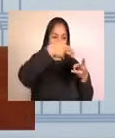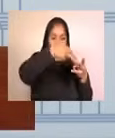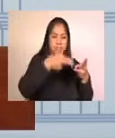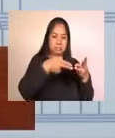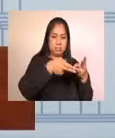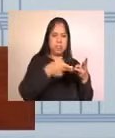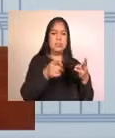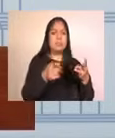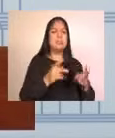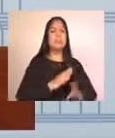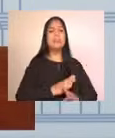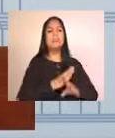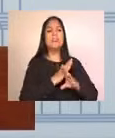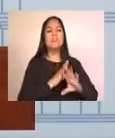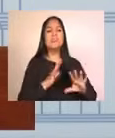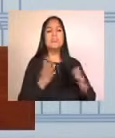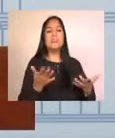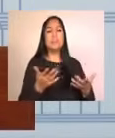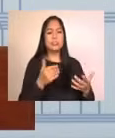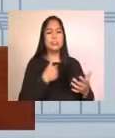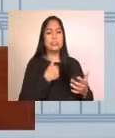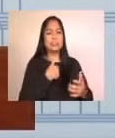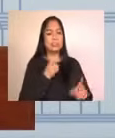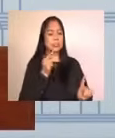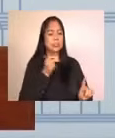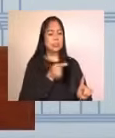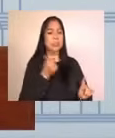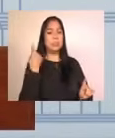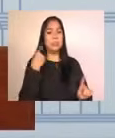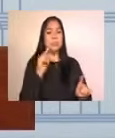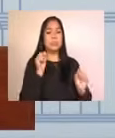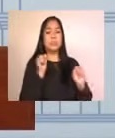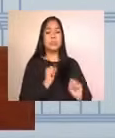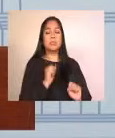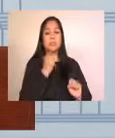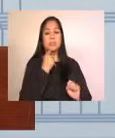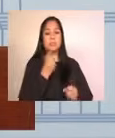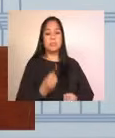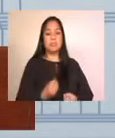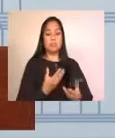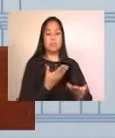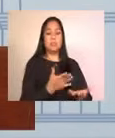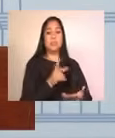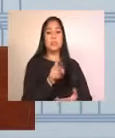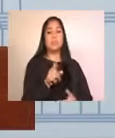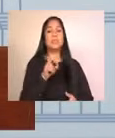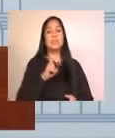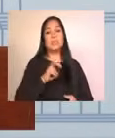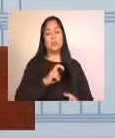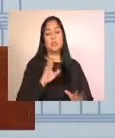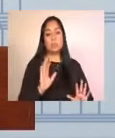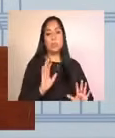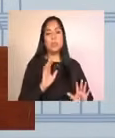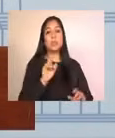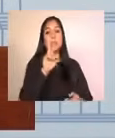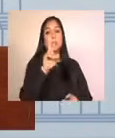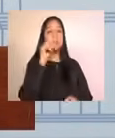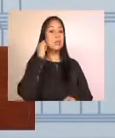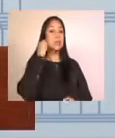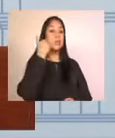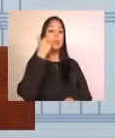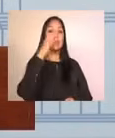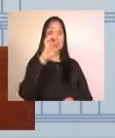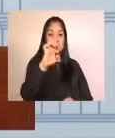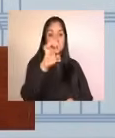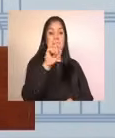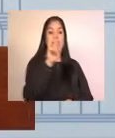empresa que está destinada para poder ofrecer lo que uno requiere? Y definitivamente es el REGAE. Y el